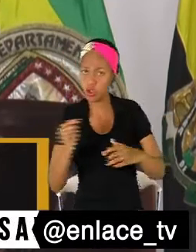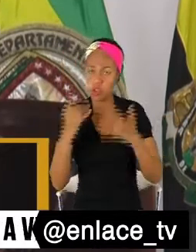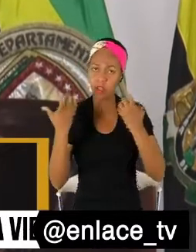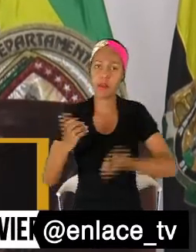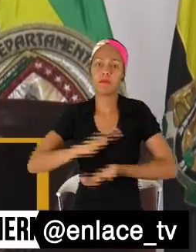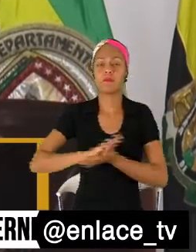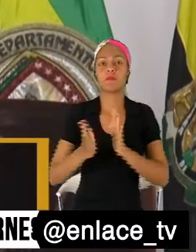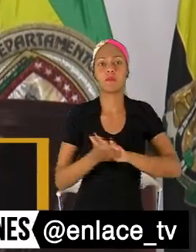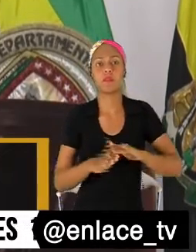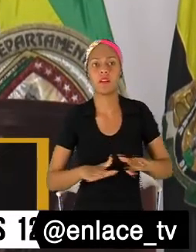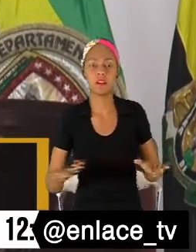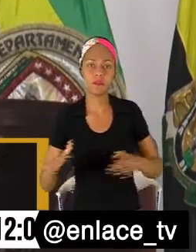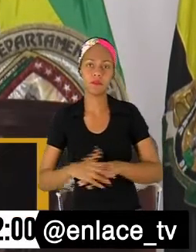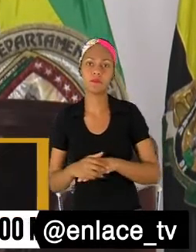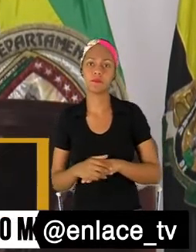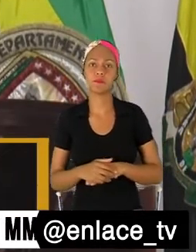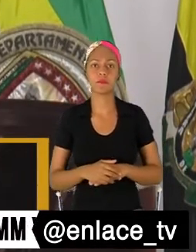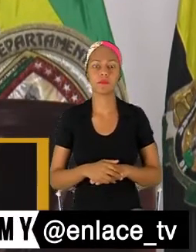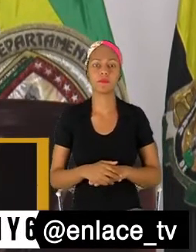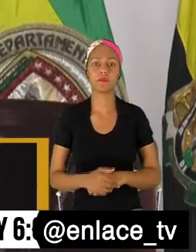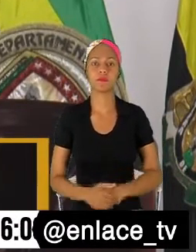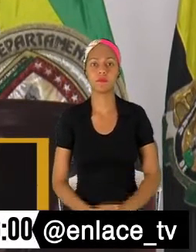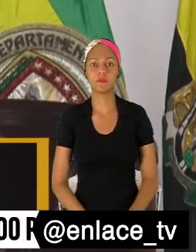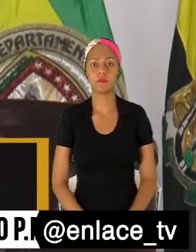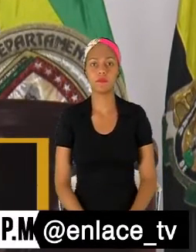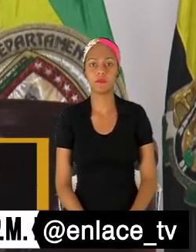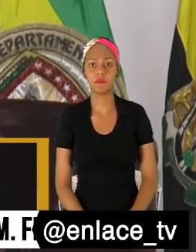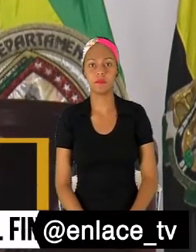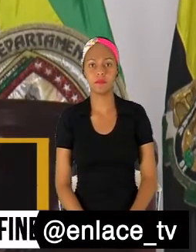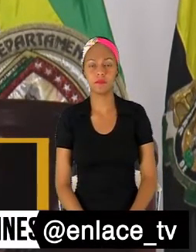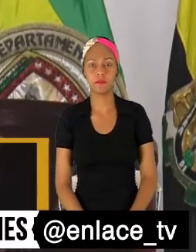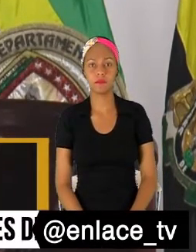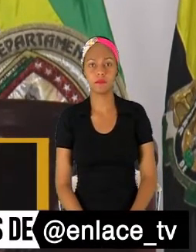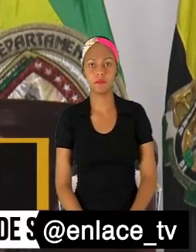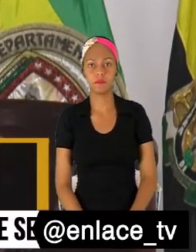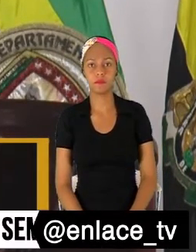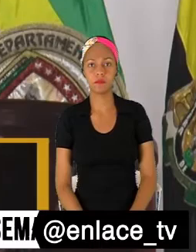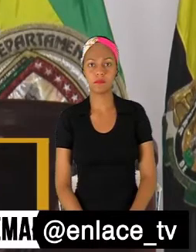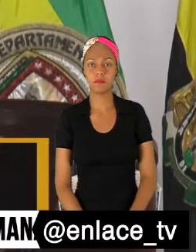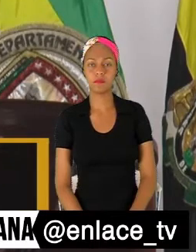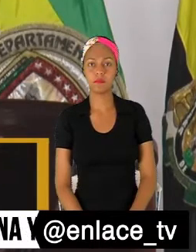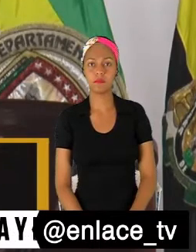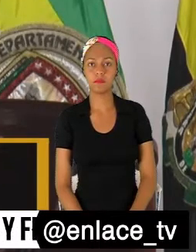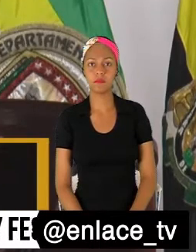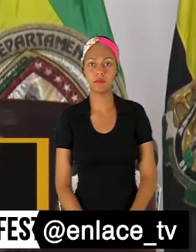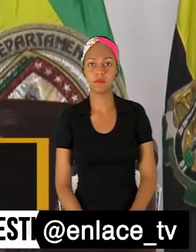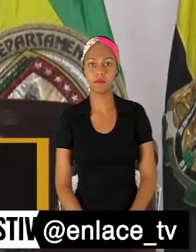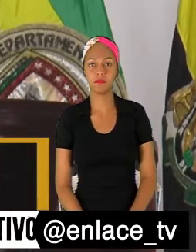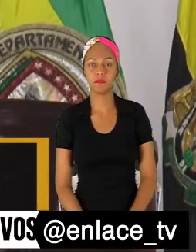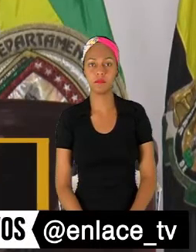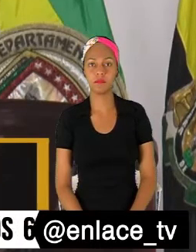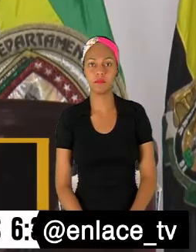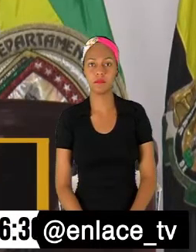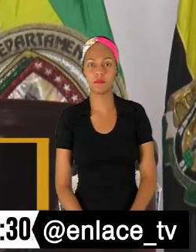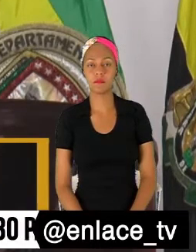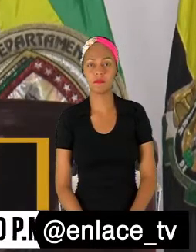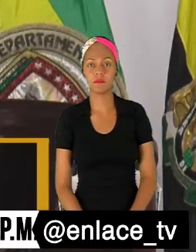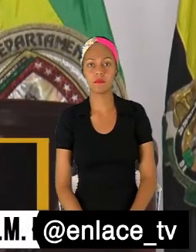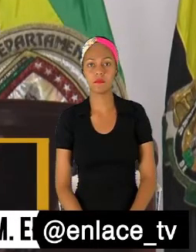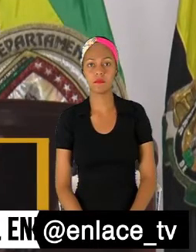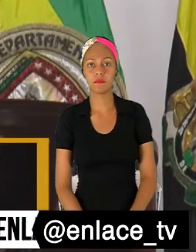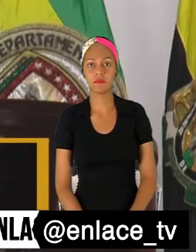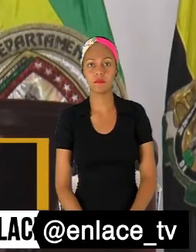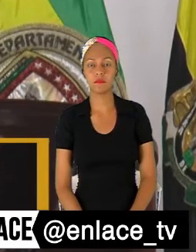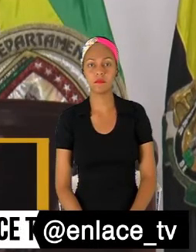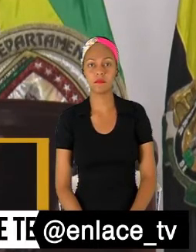de resolver los conflictos. Y es que por eso ocurren los conflictos, porque hay problemas estructurales, problemas